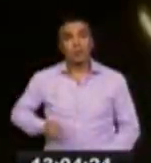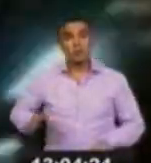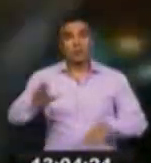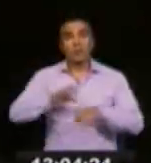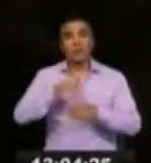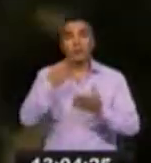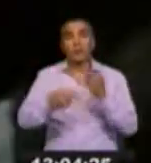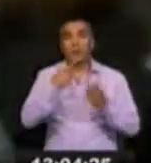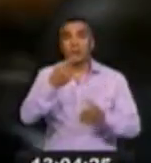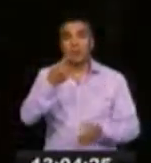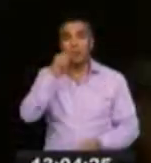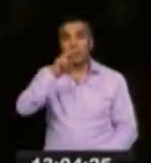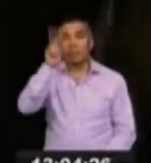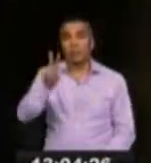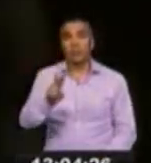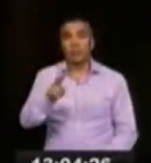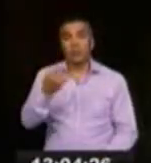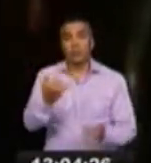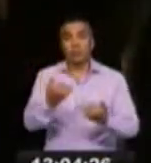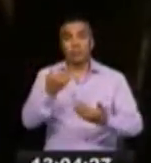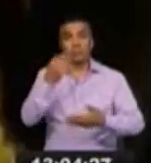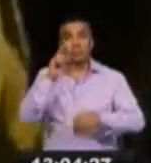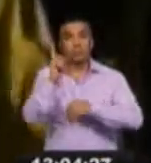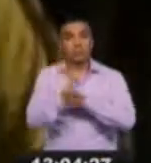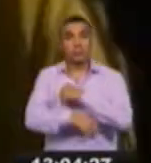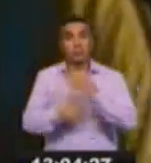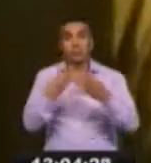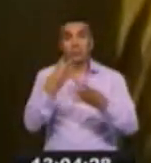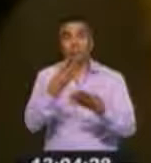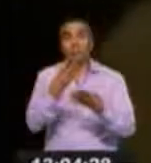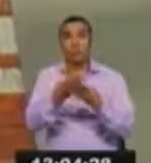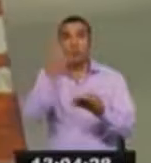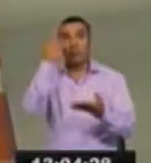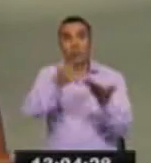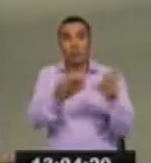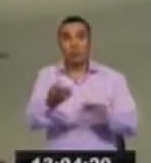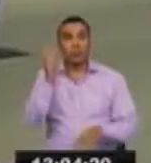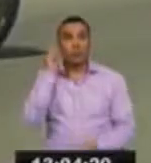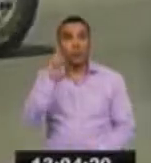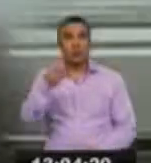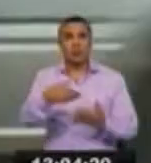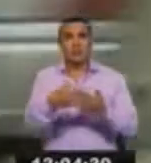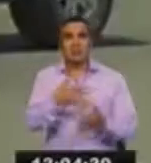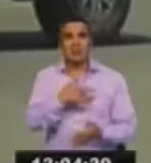sobre lo que dijo el extranjero procesado por este crimen que conmocionó al país.